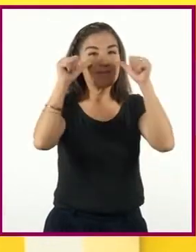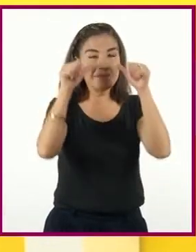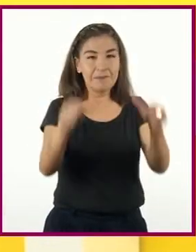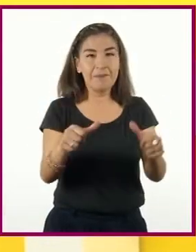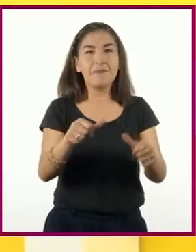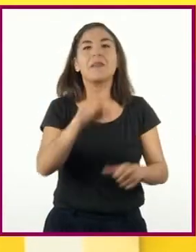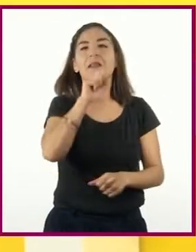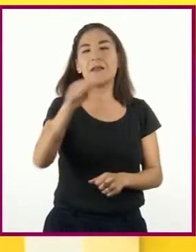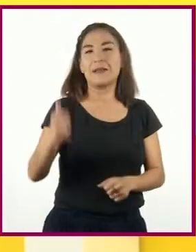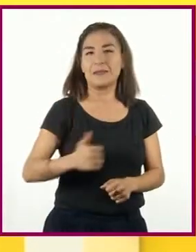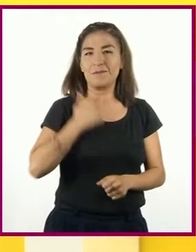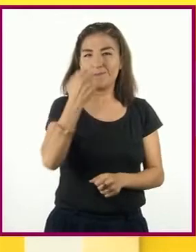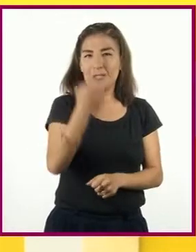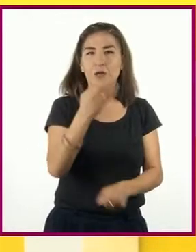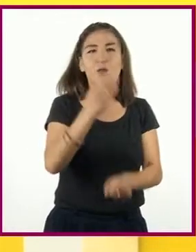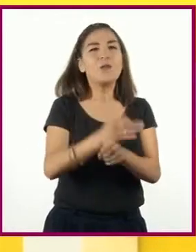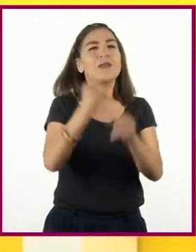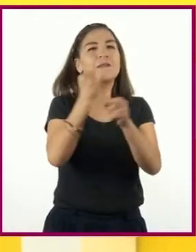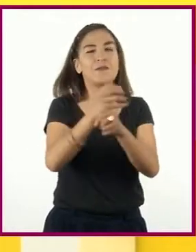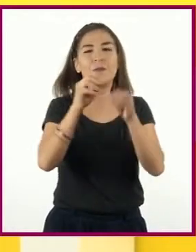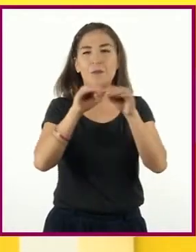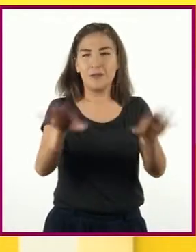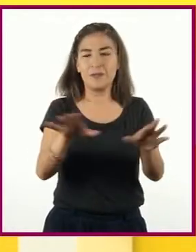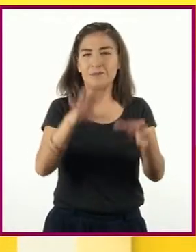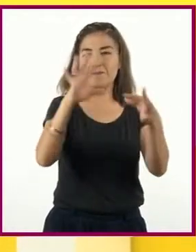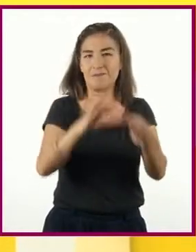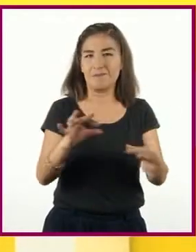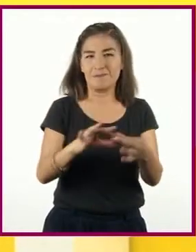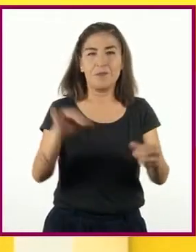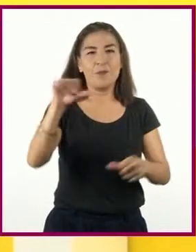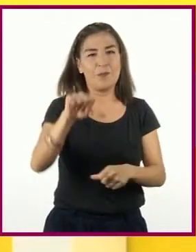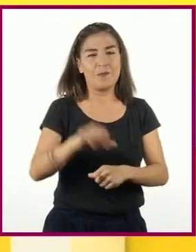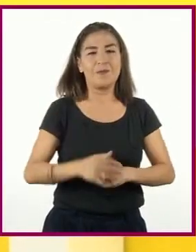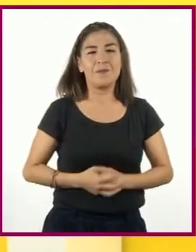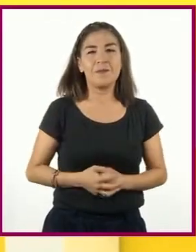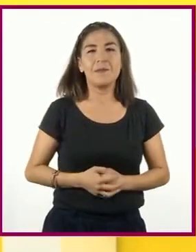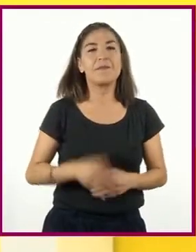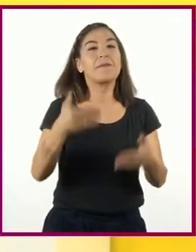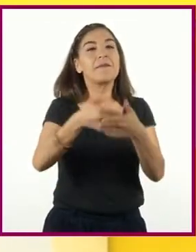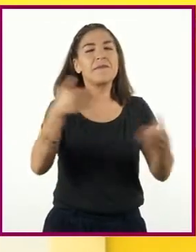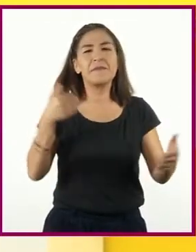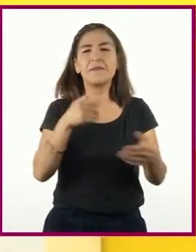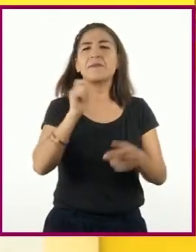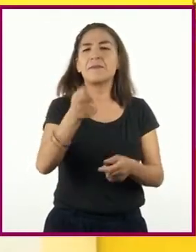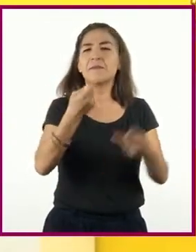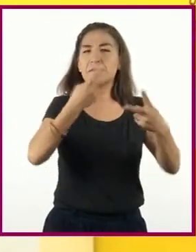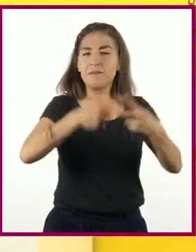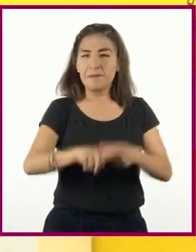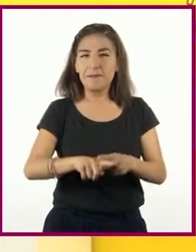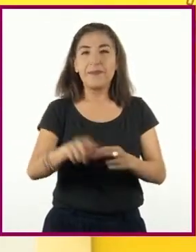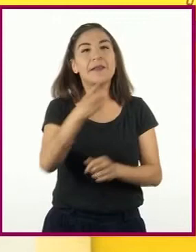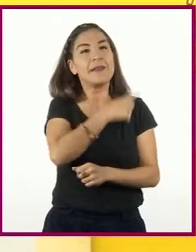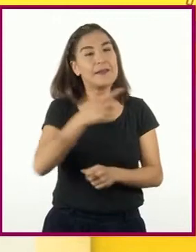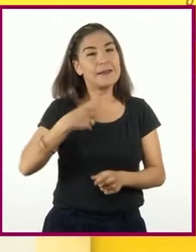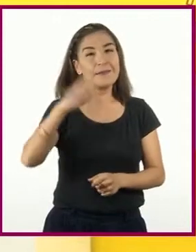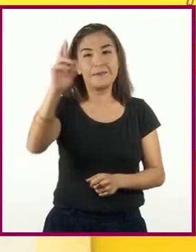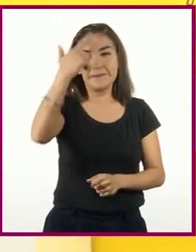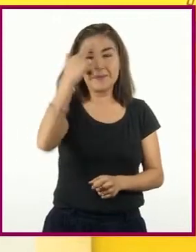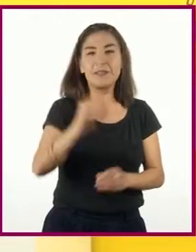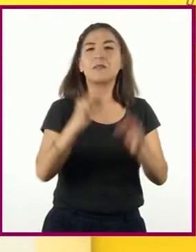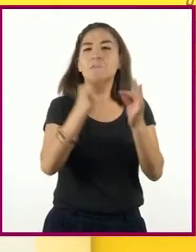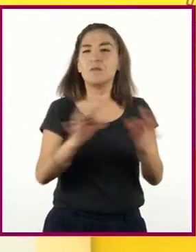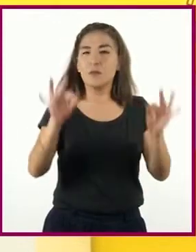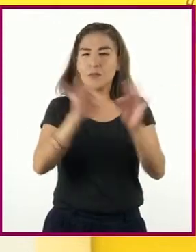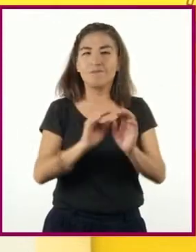y aprovechar al máximo la información que abordaremos. Antes de comenzar, les recuerdo que es importante mantener